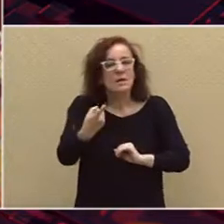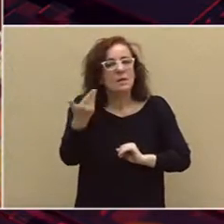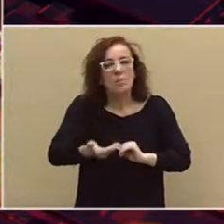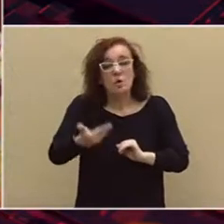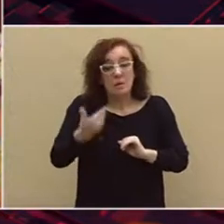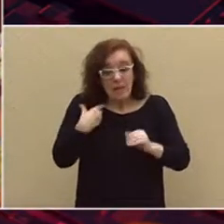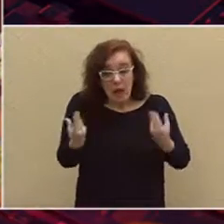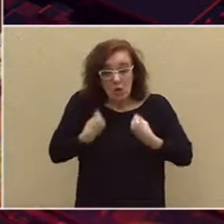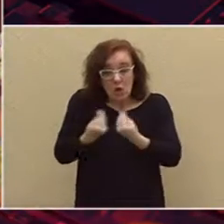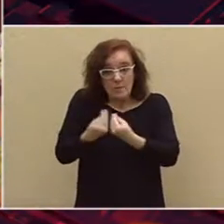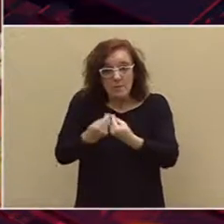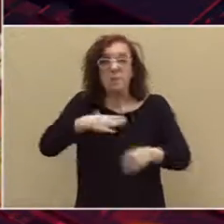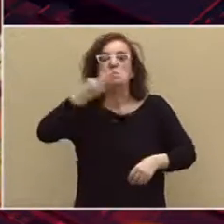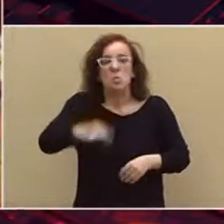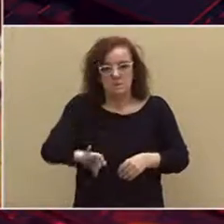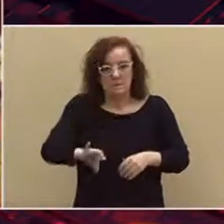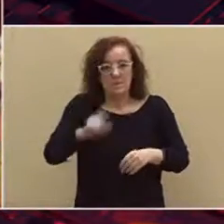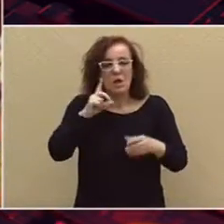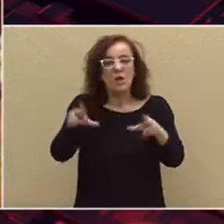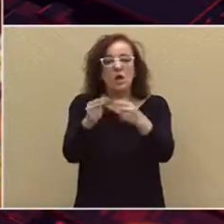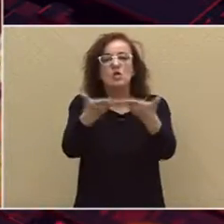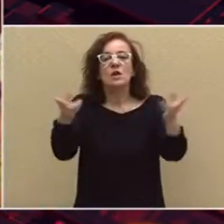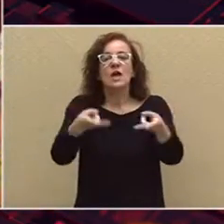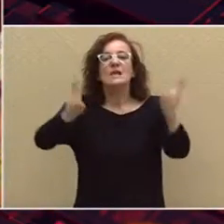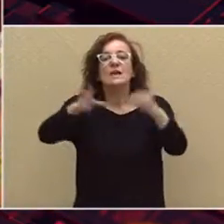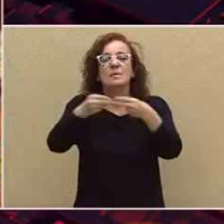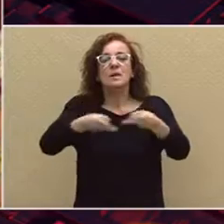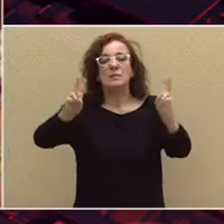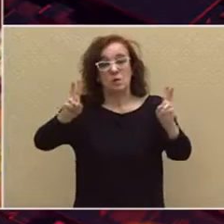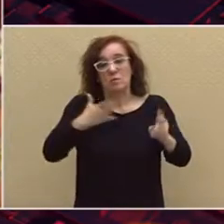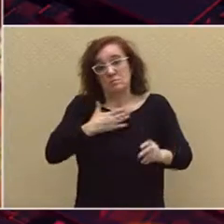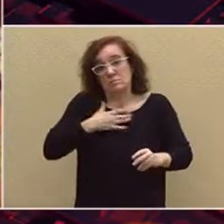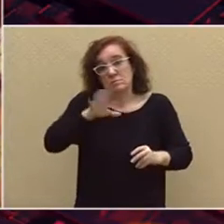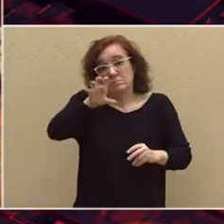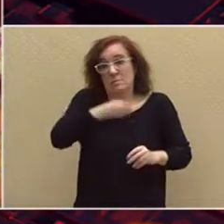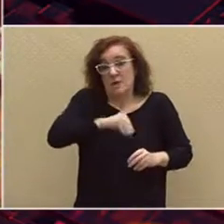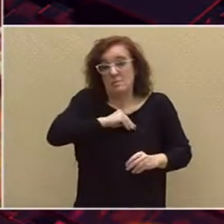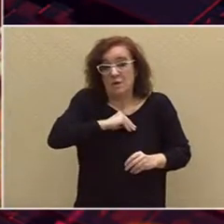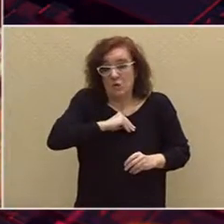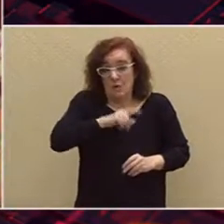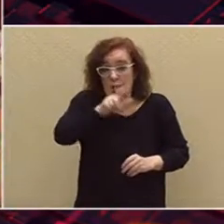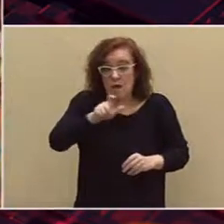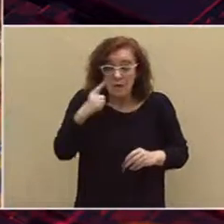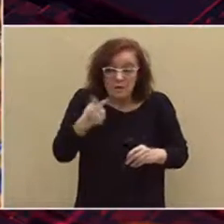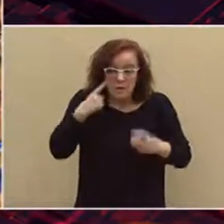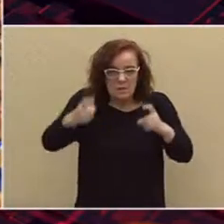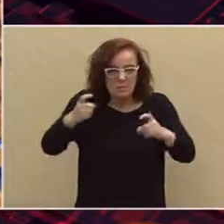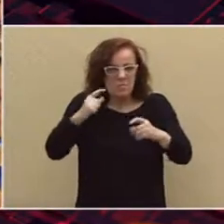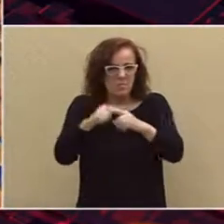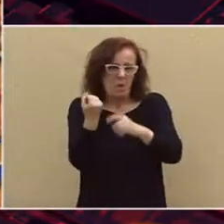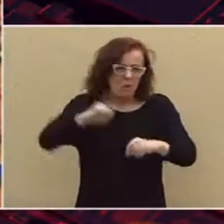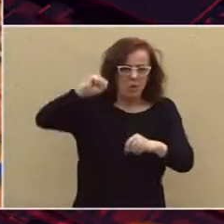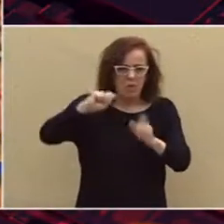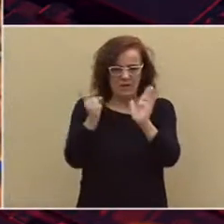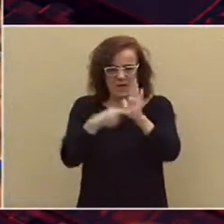sea posible en una sociedad libre y democrática como es la española. Cuando algunos han intentado saltarse la ley, rompiendo